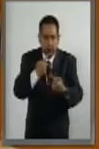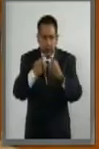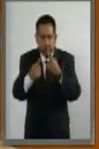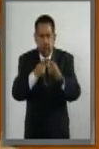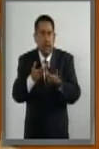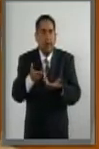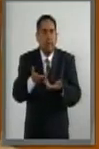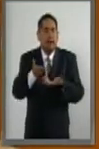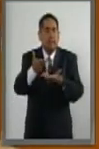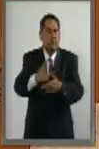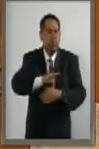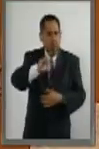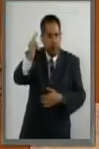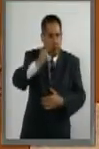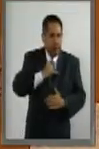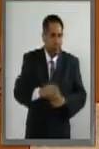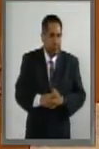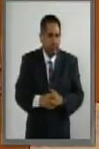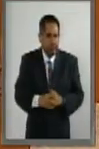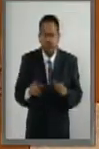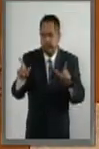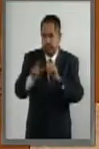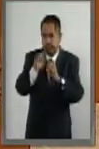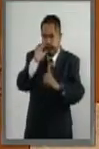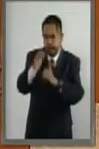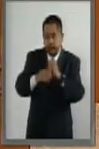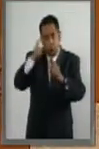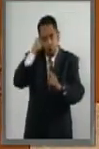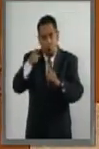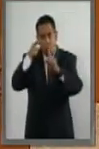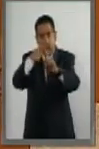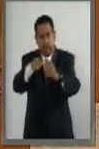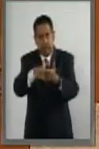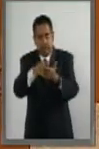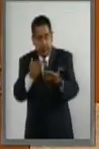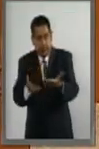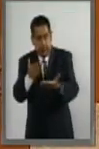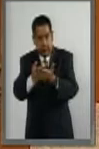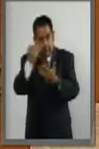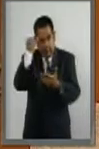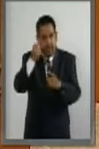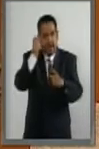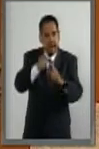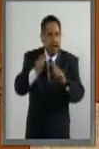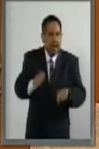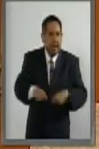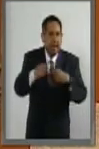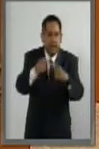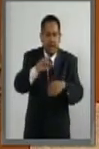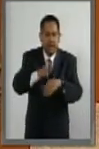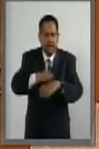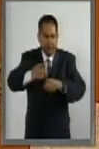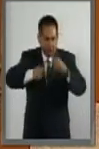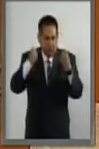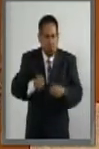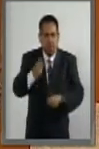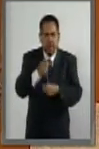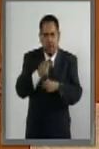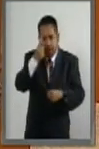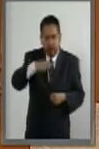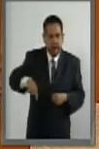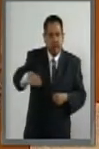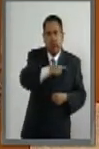servicio del transporte aéreo. Termino diciendo que el objetivo de esta iniciativa es brindar certeza jurídica a